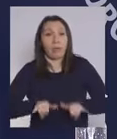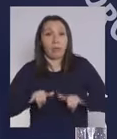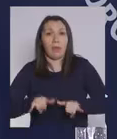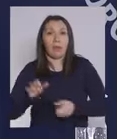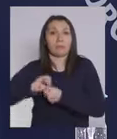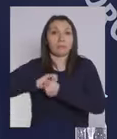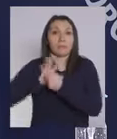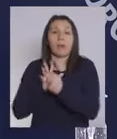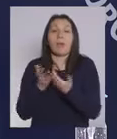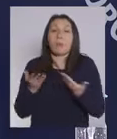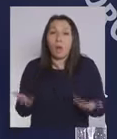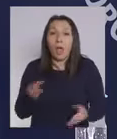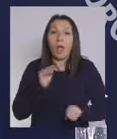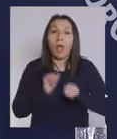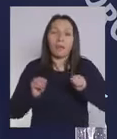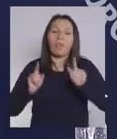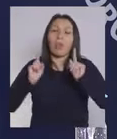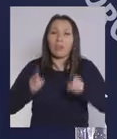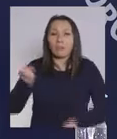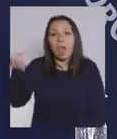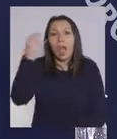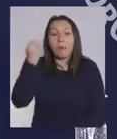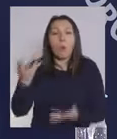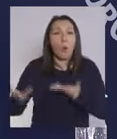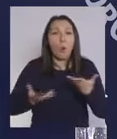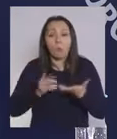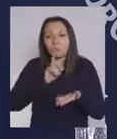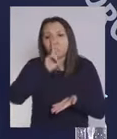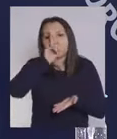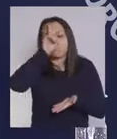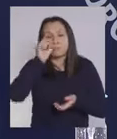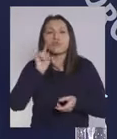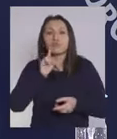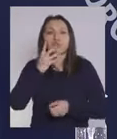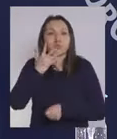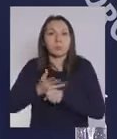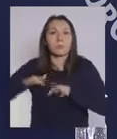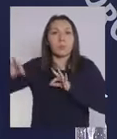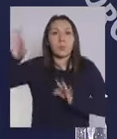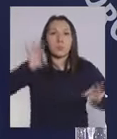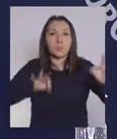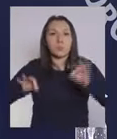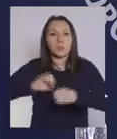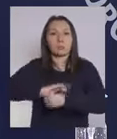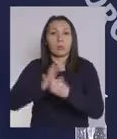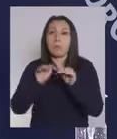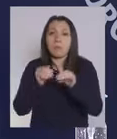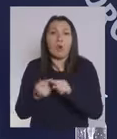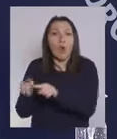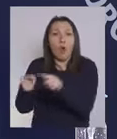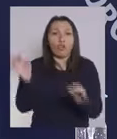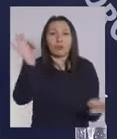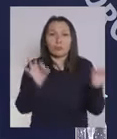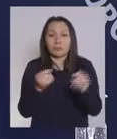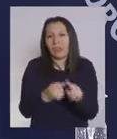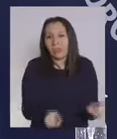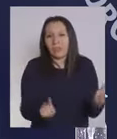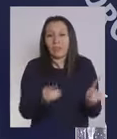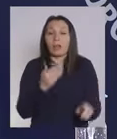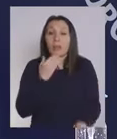por eso se advirtió que tenemos que aprender a vivir con el coronavirus como hemos aprendido a vivir con otros virus. En relación a